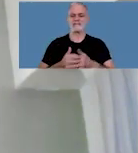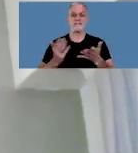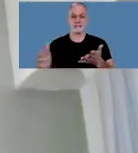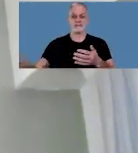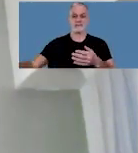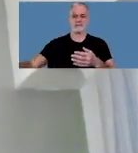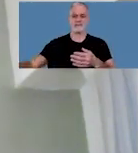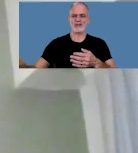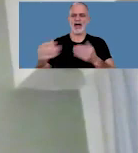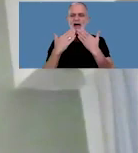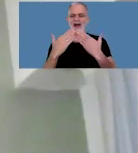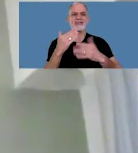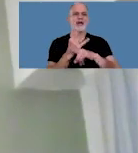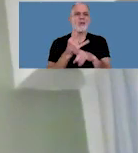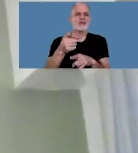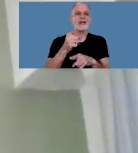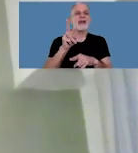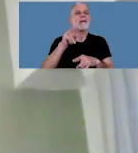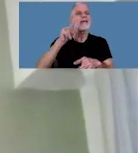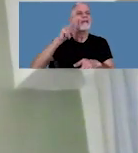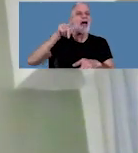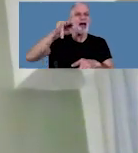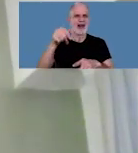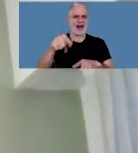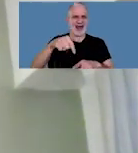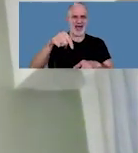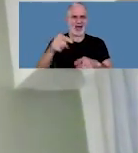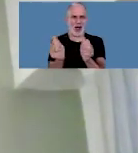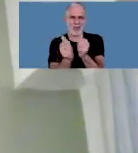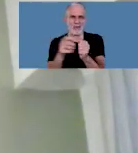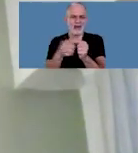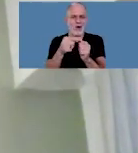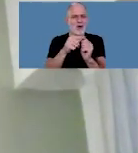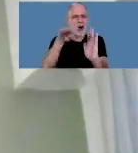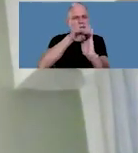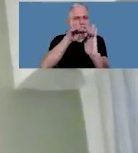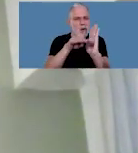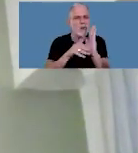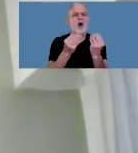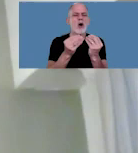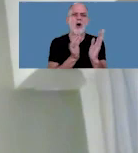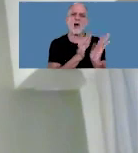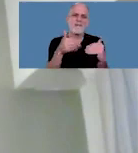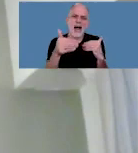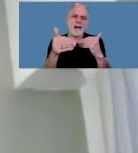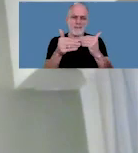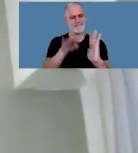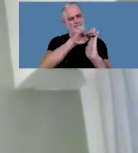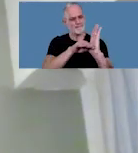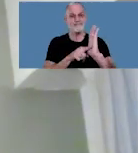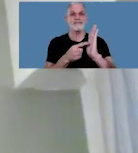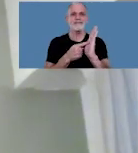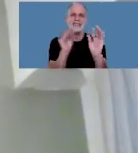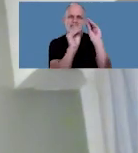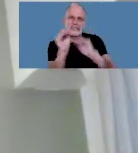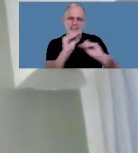bueno, agradecerle como siempre a Viviana que nos va a acompañar justamente en este paso a paso para poder llevar hacer la confección,